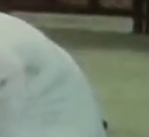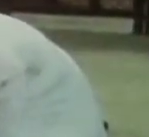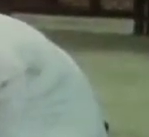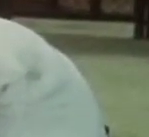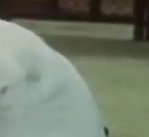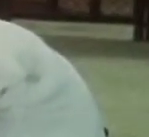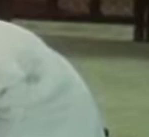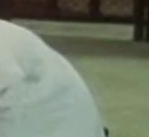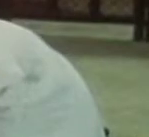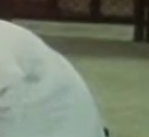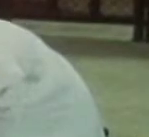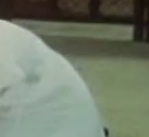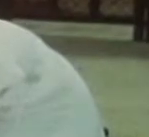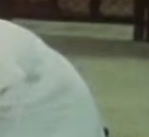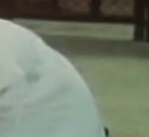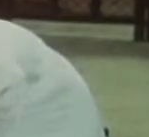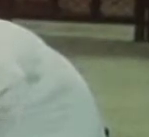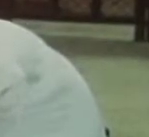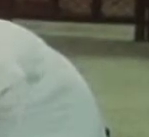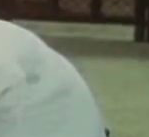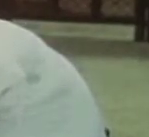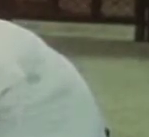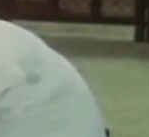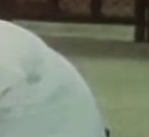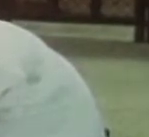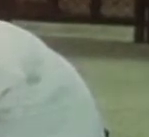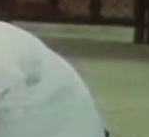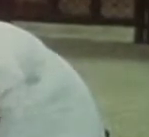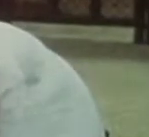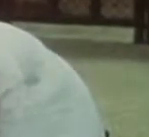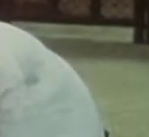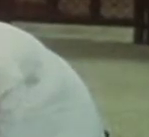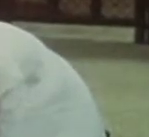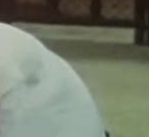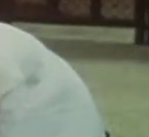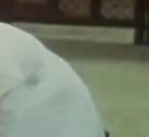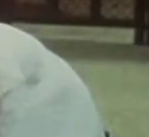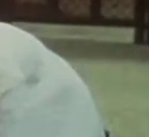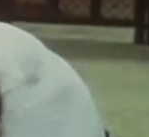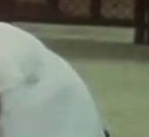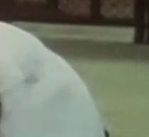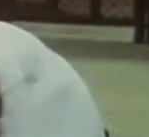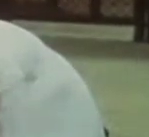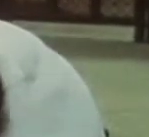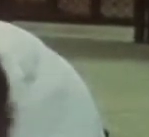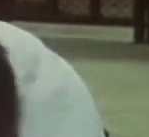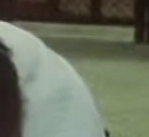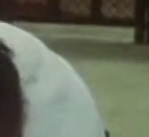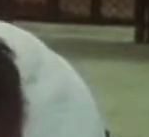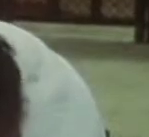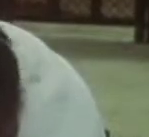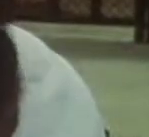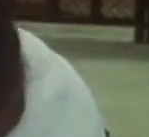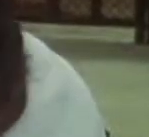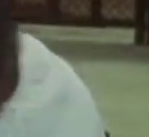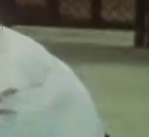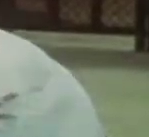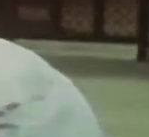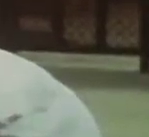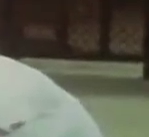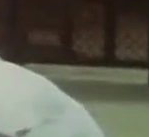Ay, José. ¿Qué? Se me olvidaba que la próxima semana tengo el té de caridad. Olvídate del té de caridad. La salud de tu hijo está primero, Betty,